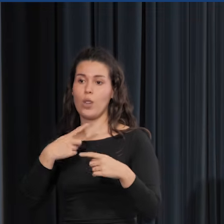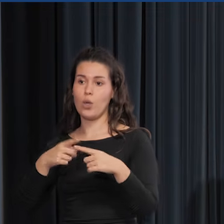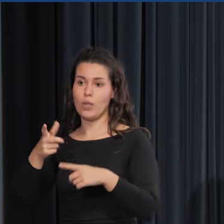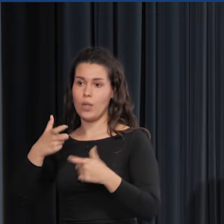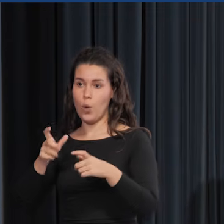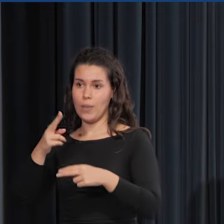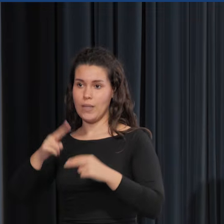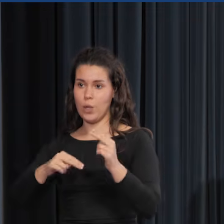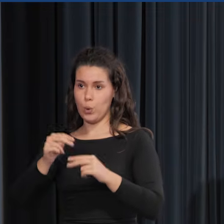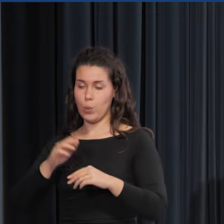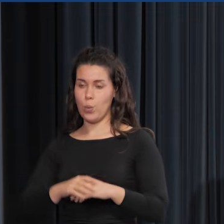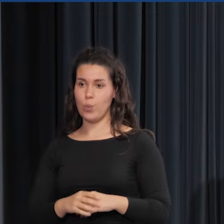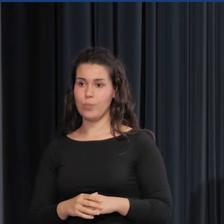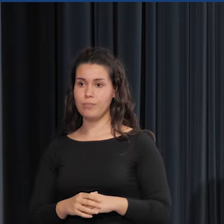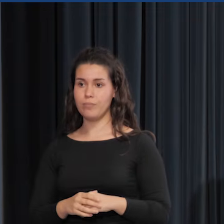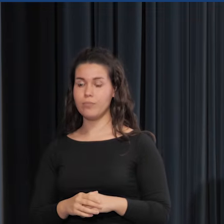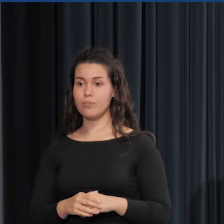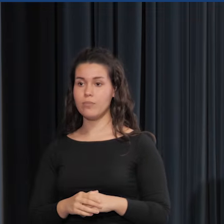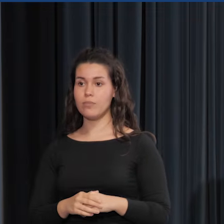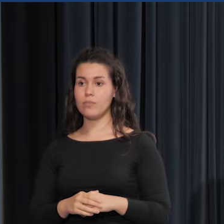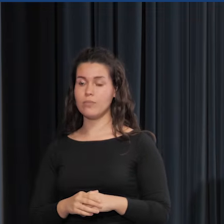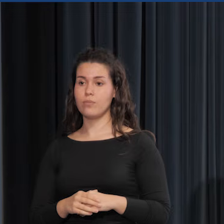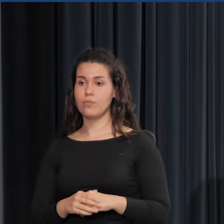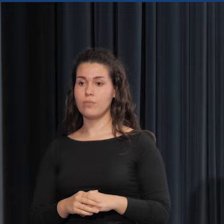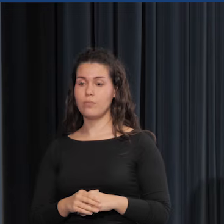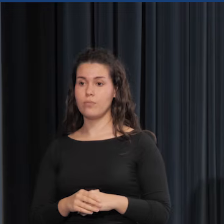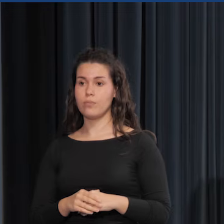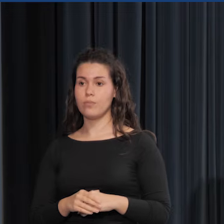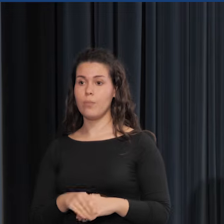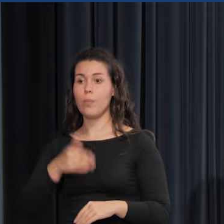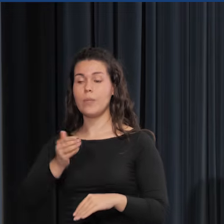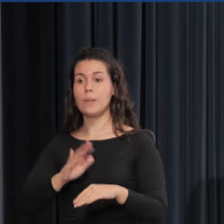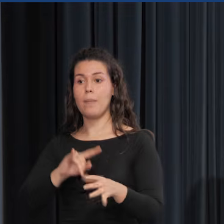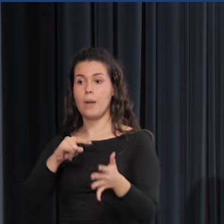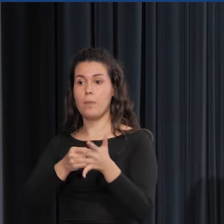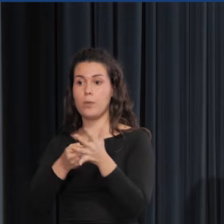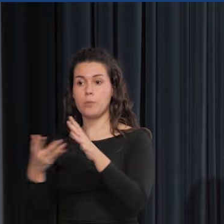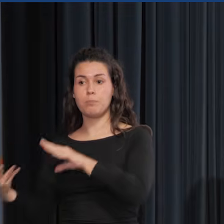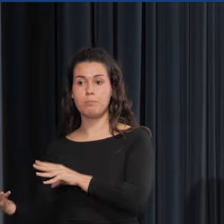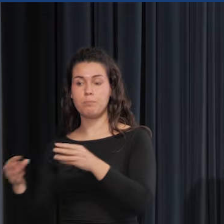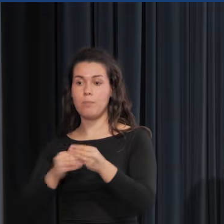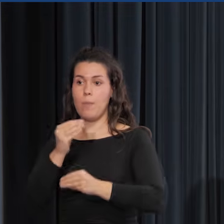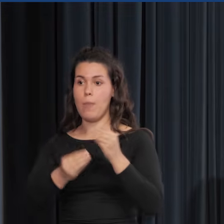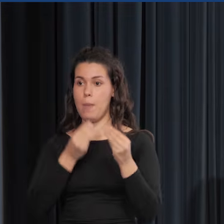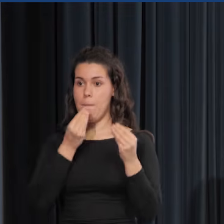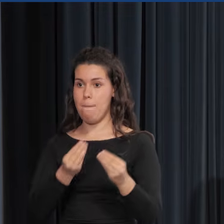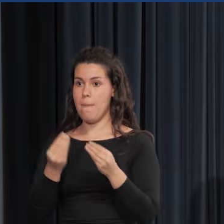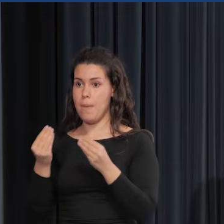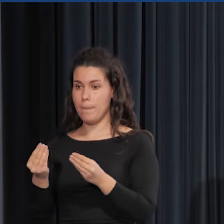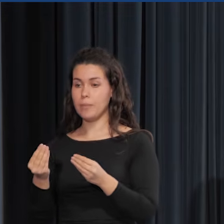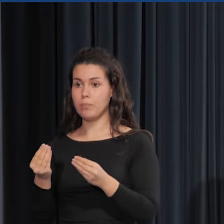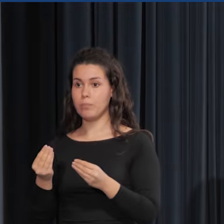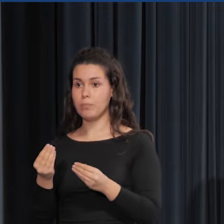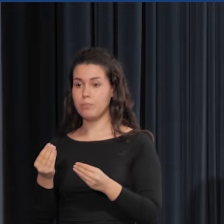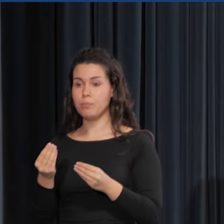poder llevar a cabo esta integración de la prevención en proyecto. Y podemos destacar que estas